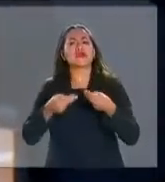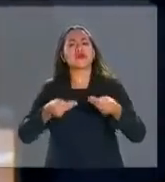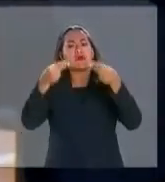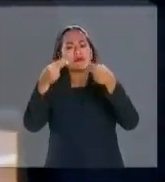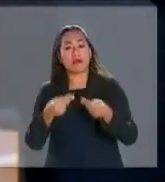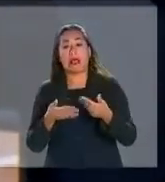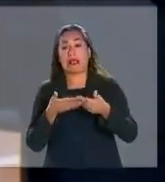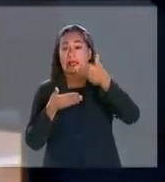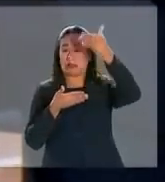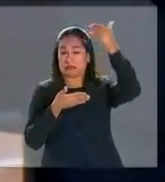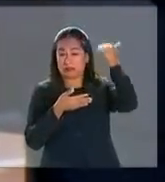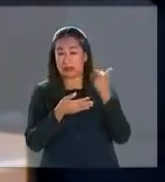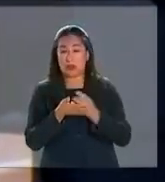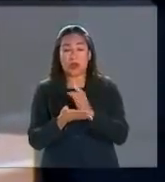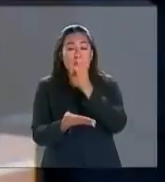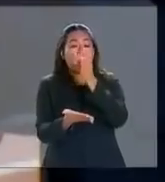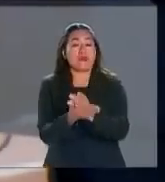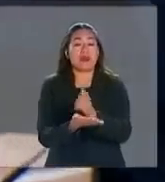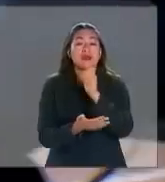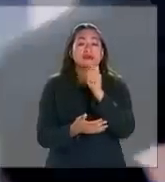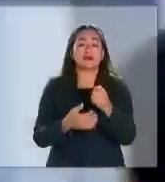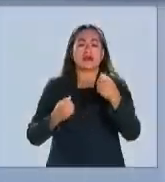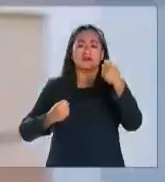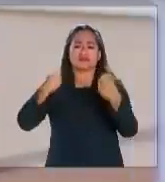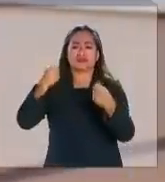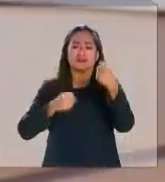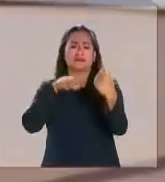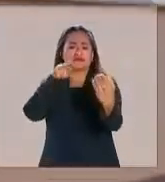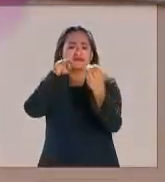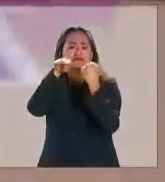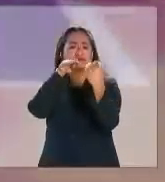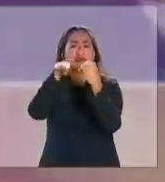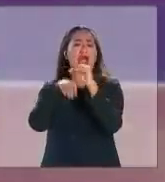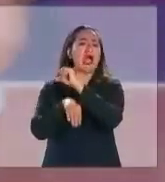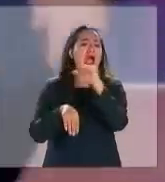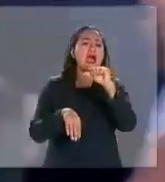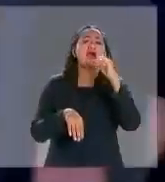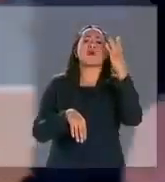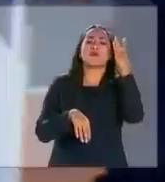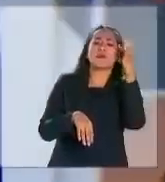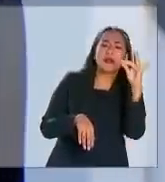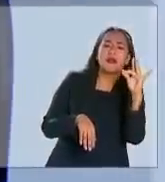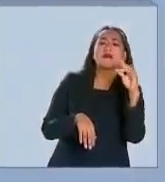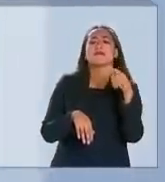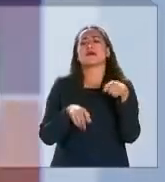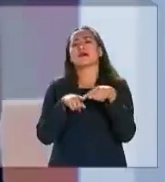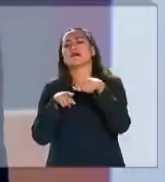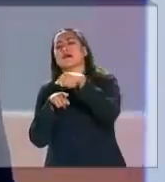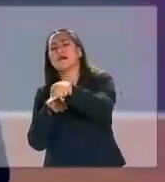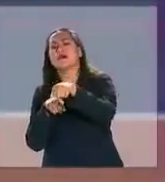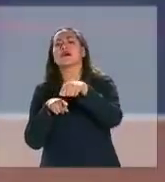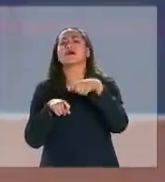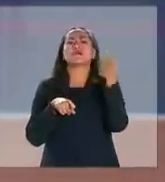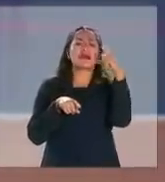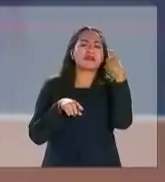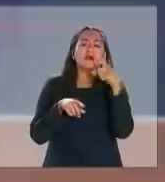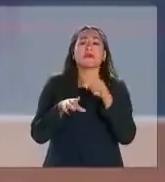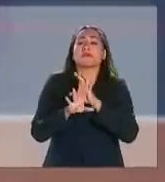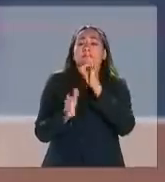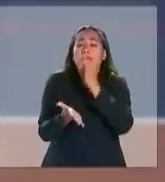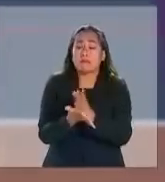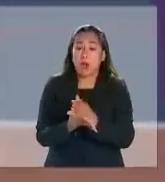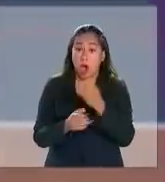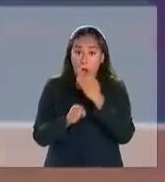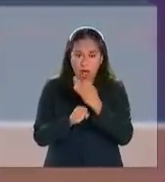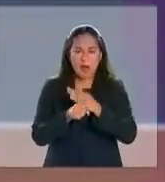llevaba a querétaro y cuernavaca hoy podemos ir de ensenada a medida en autopistas la inversión y el comercio